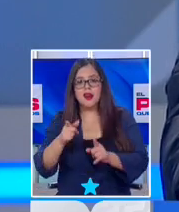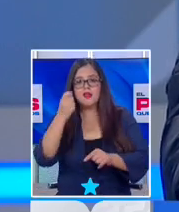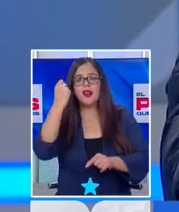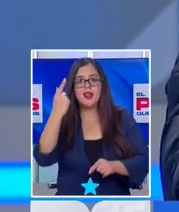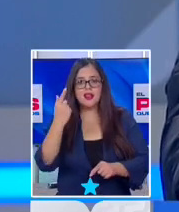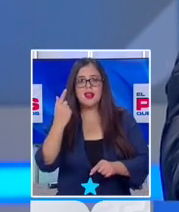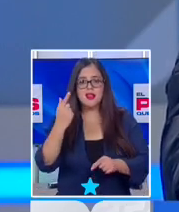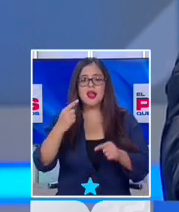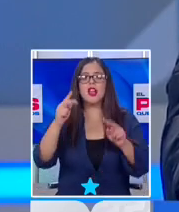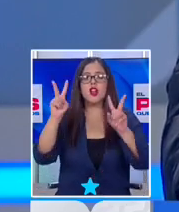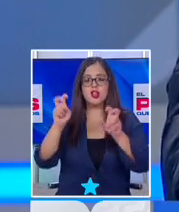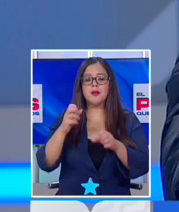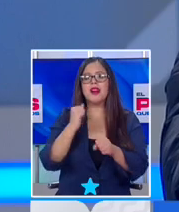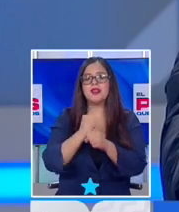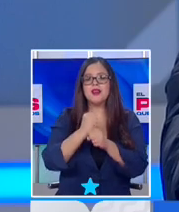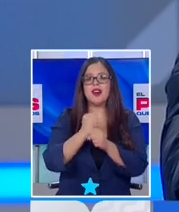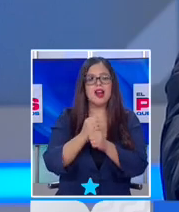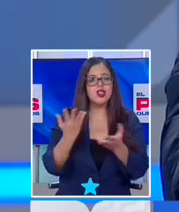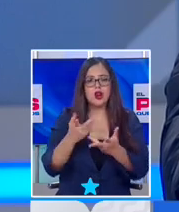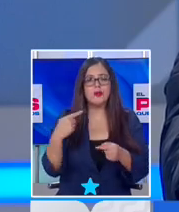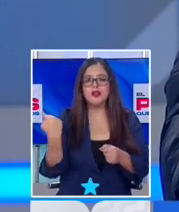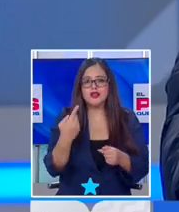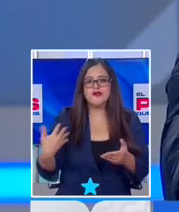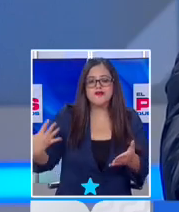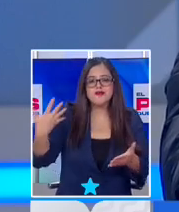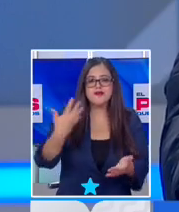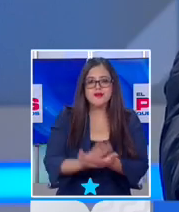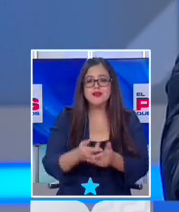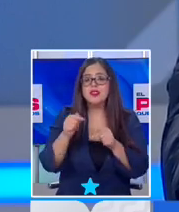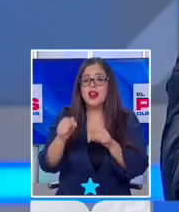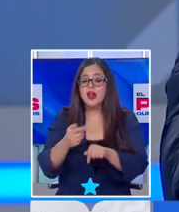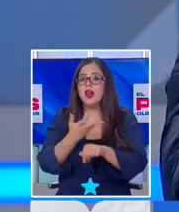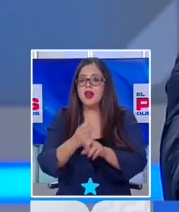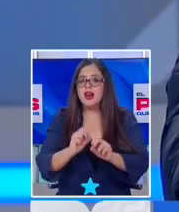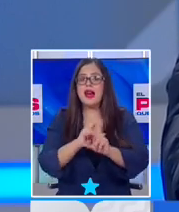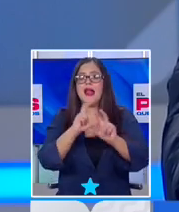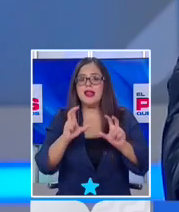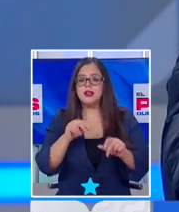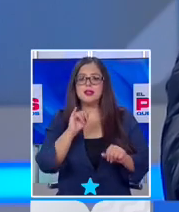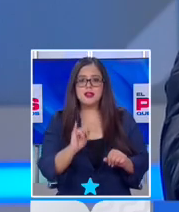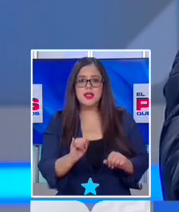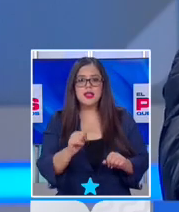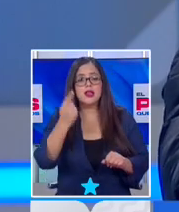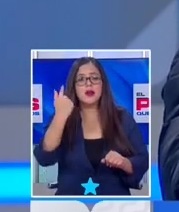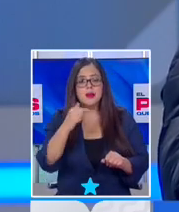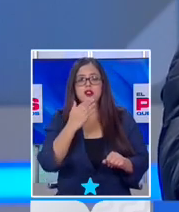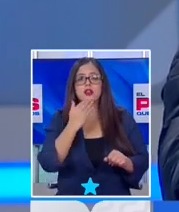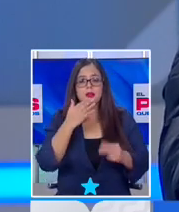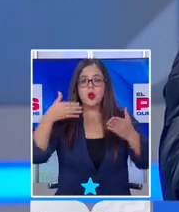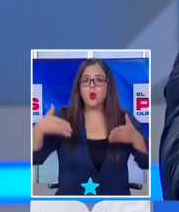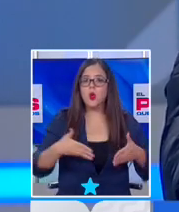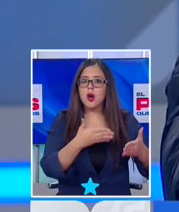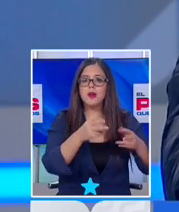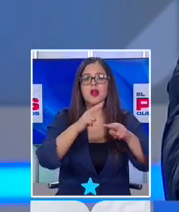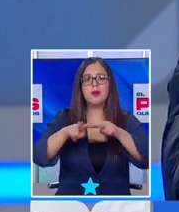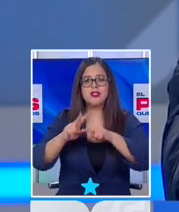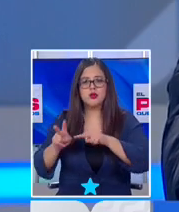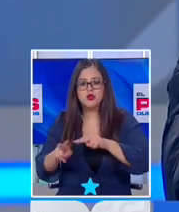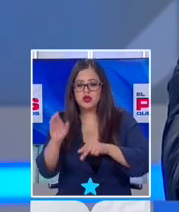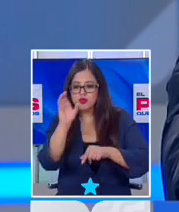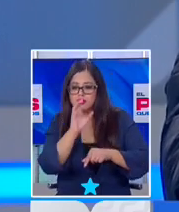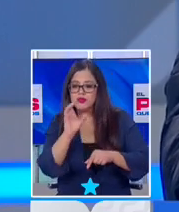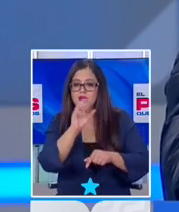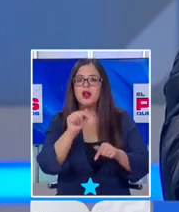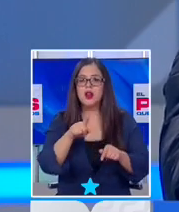la dinámica de cómo estamos trabajando que hay una una una alerta sin lugar a duda pero también hay un camino de solución y